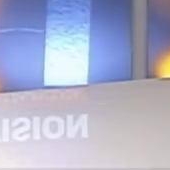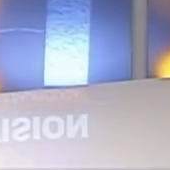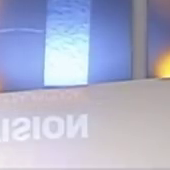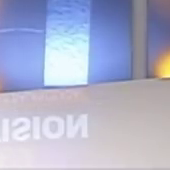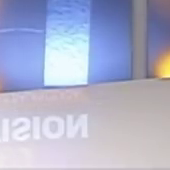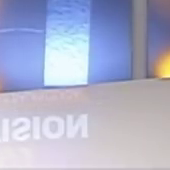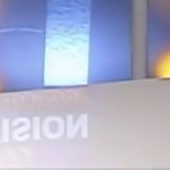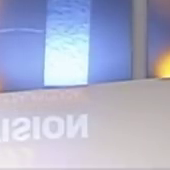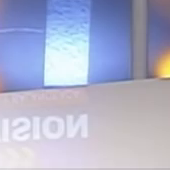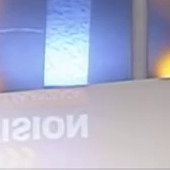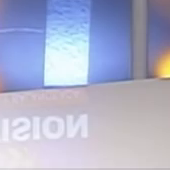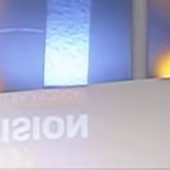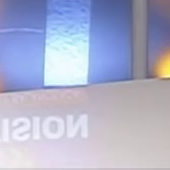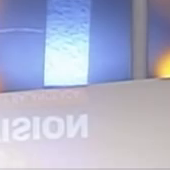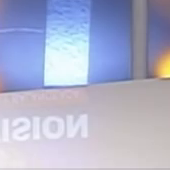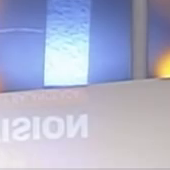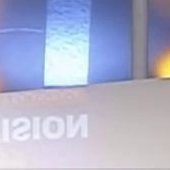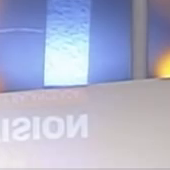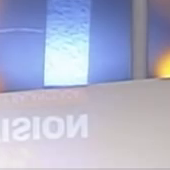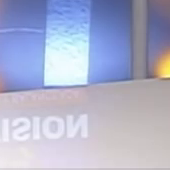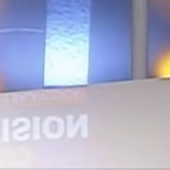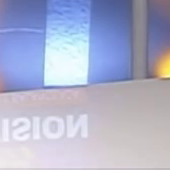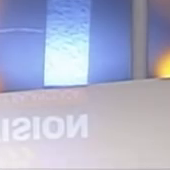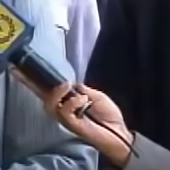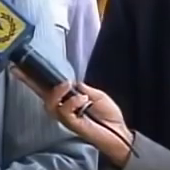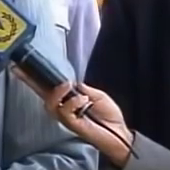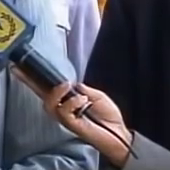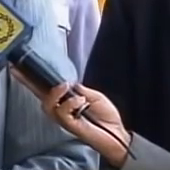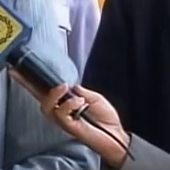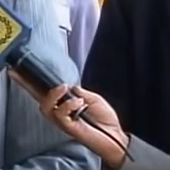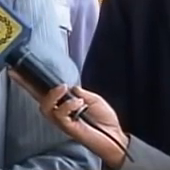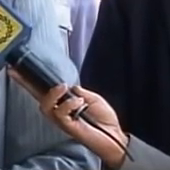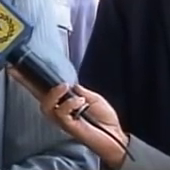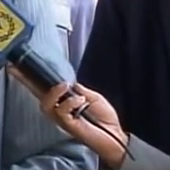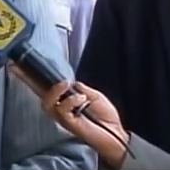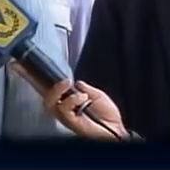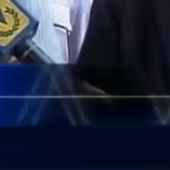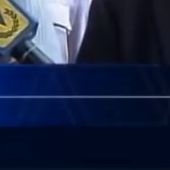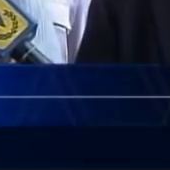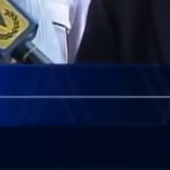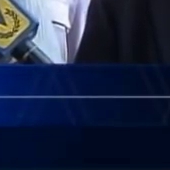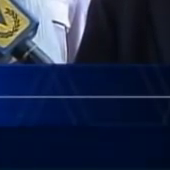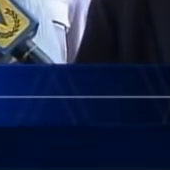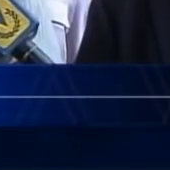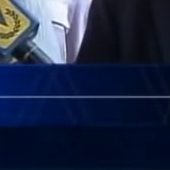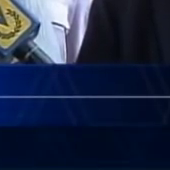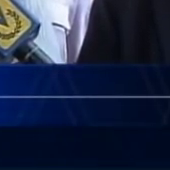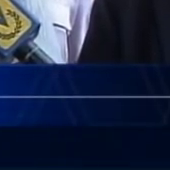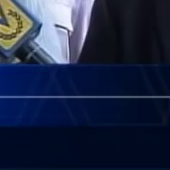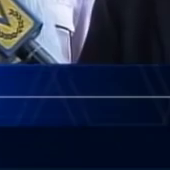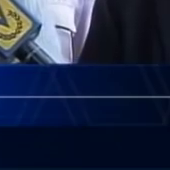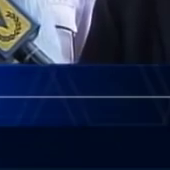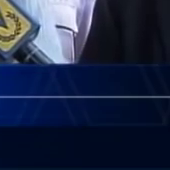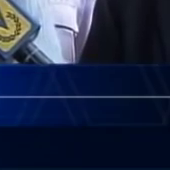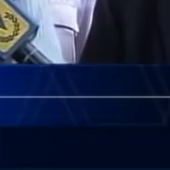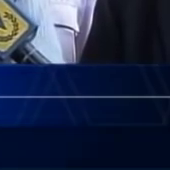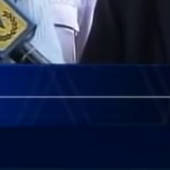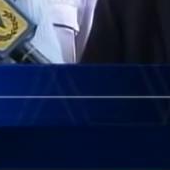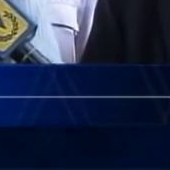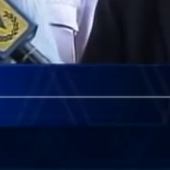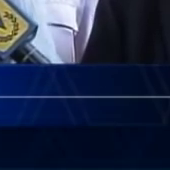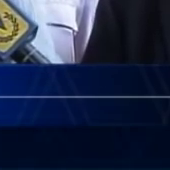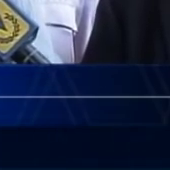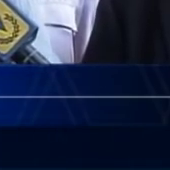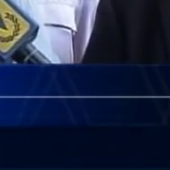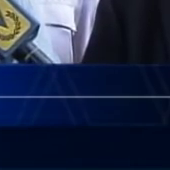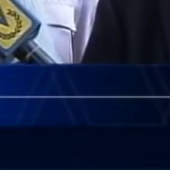de 2018. Escuchemos declaraciones del abogado Joel García. El día de hoy debemos concluir con esta audiencia debido a que solamente falta